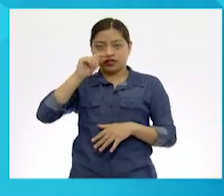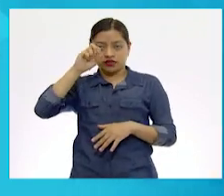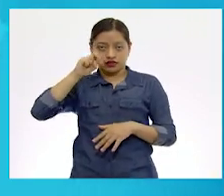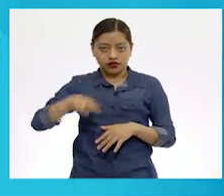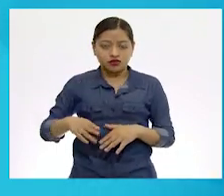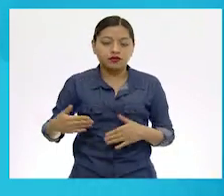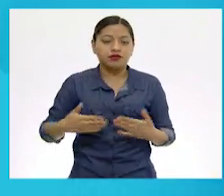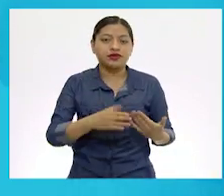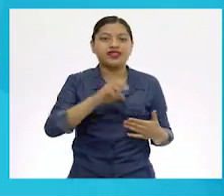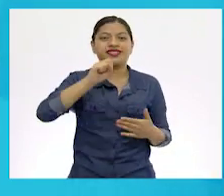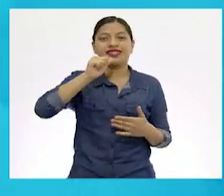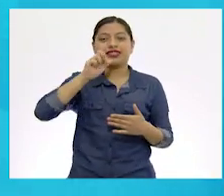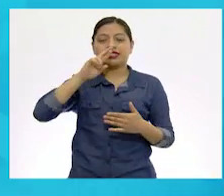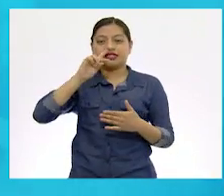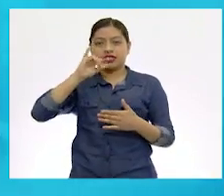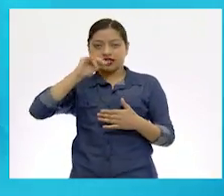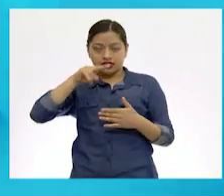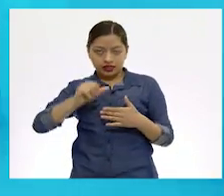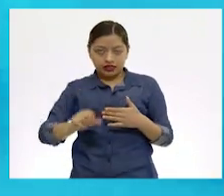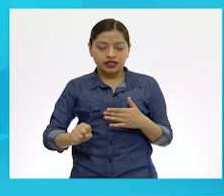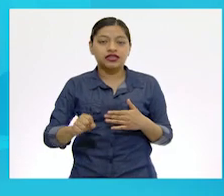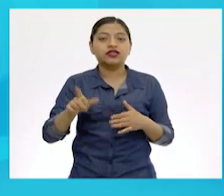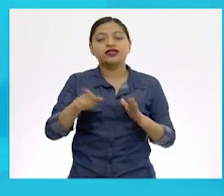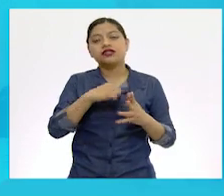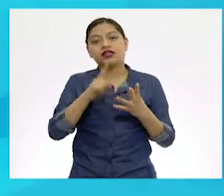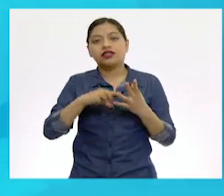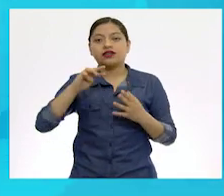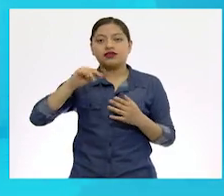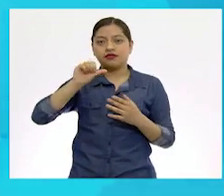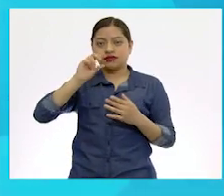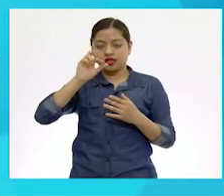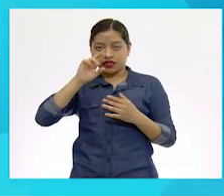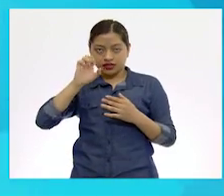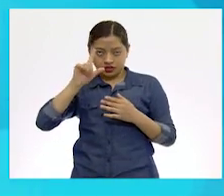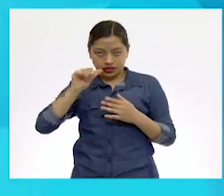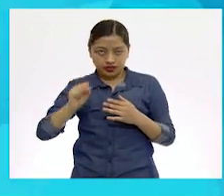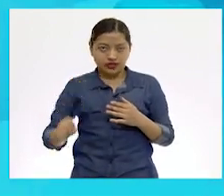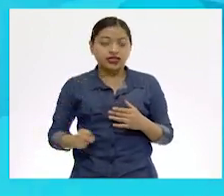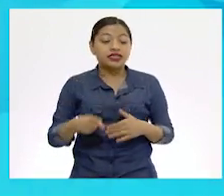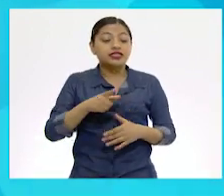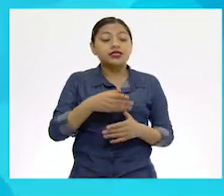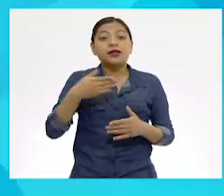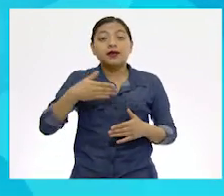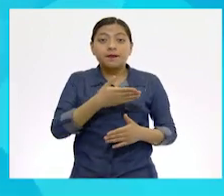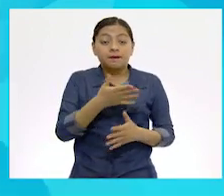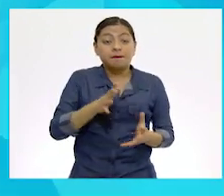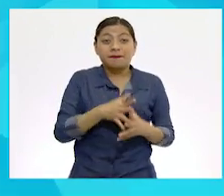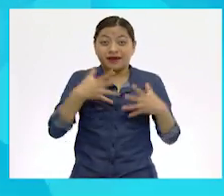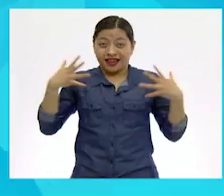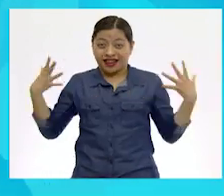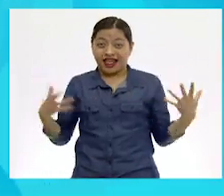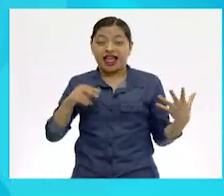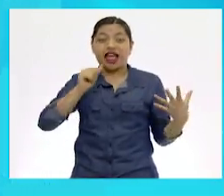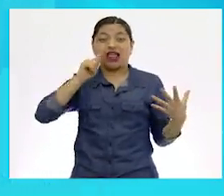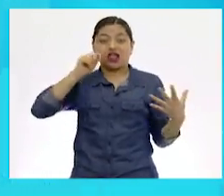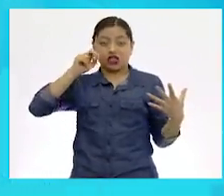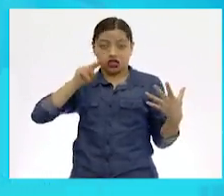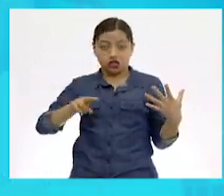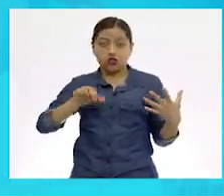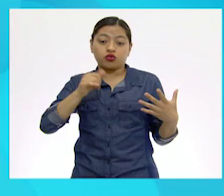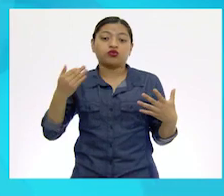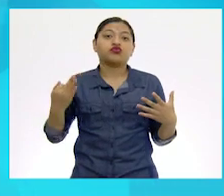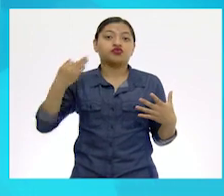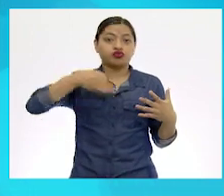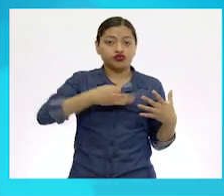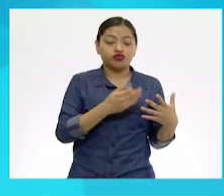sardinas, anchovetas y macarelas, que sirven de alimento a peces mayores como atunes, tiburones, delfines